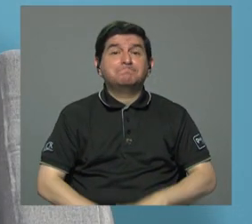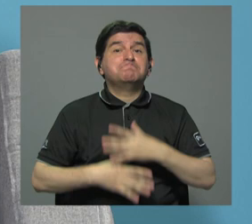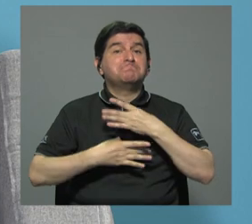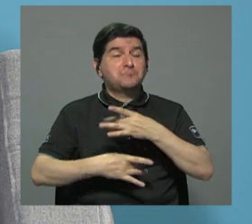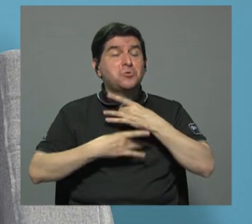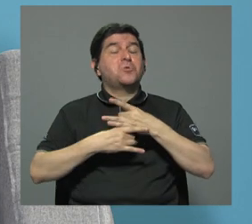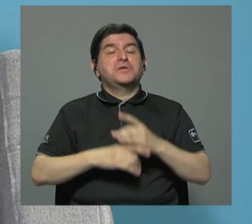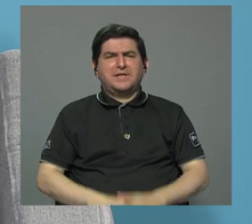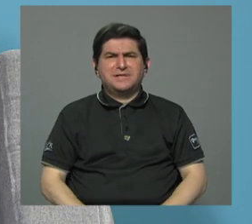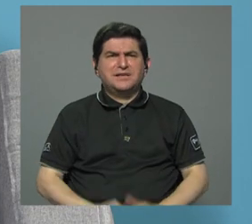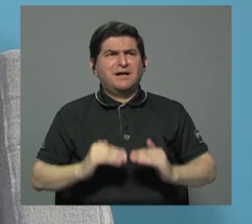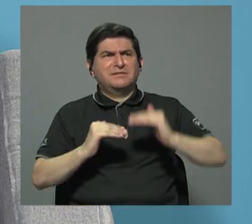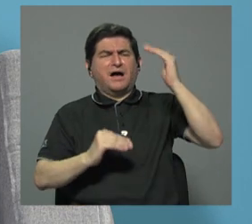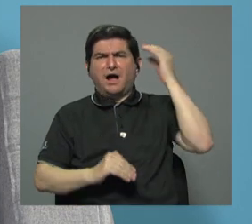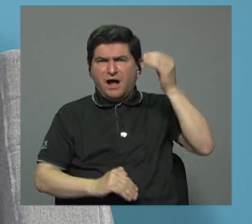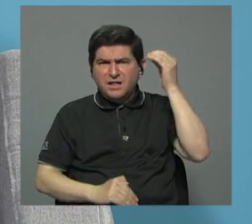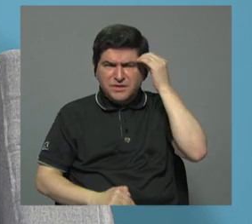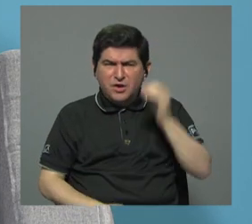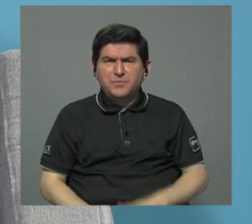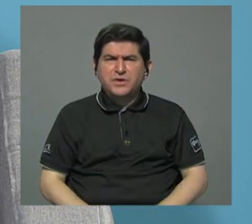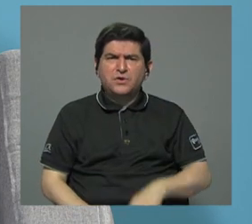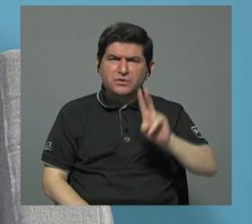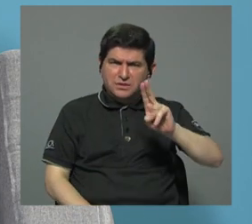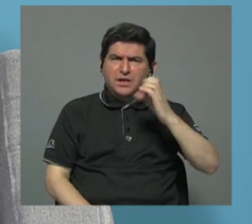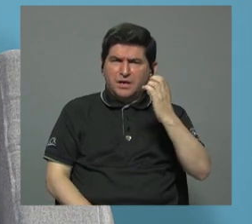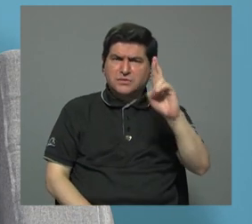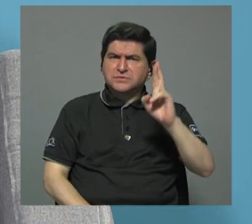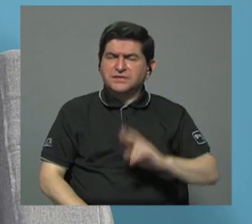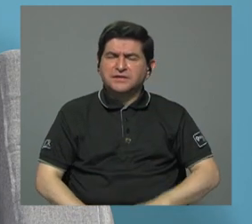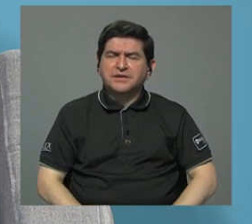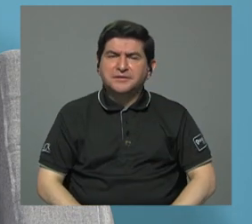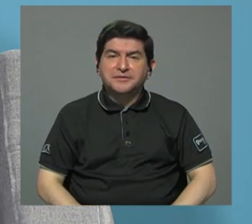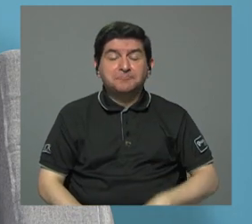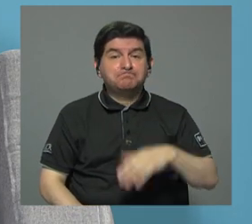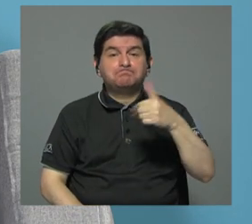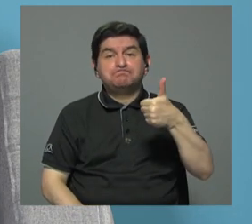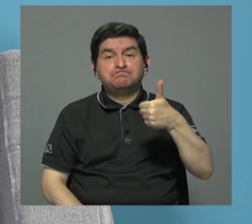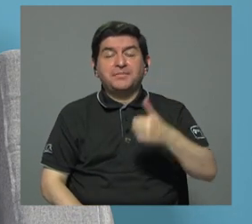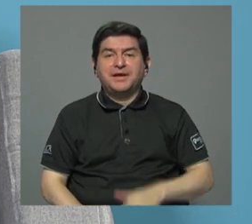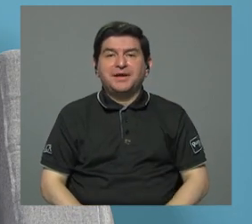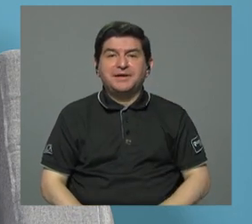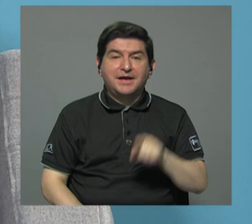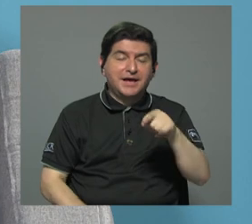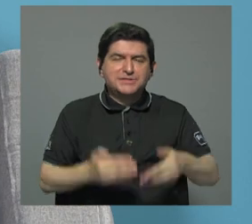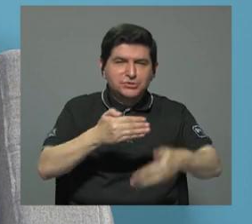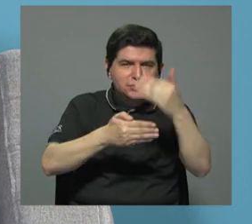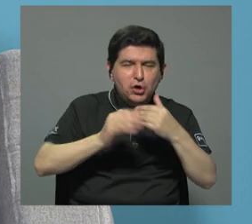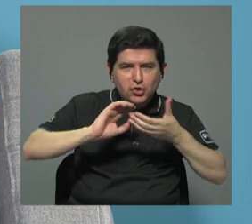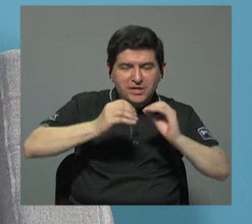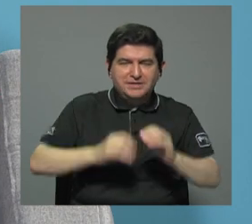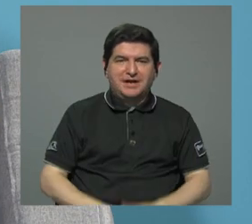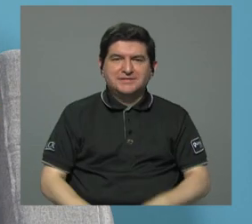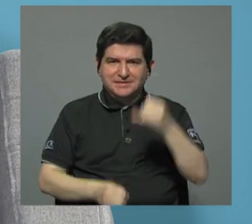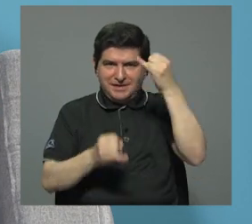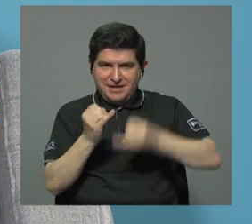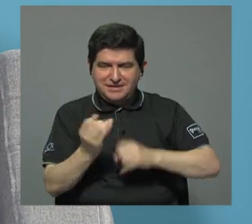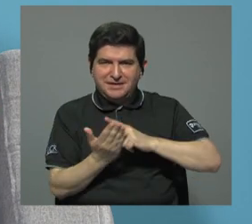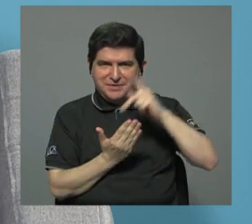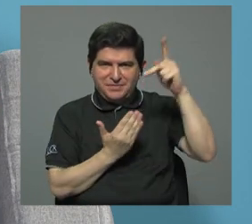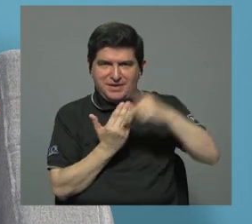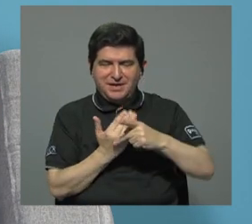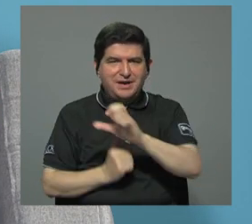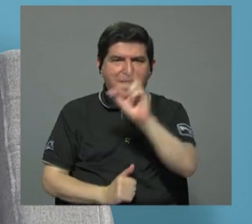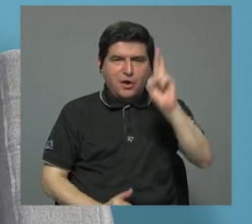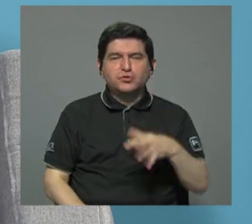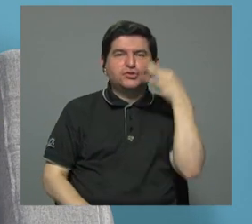Interesantes datos. Muy alta la opinión sobre la Universidad de Costa Rica. Bueno, y esto fue Detrás del Dato y hasta aquí llegamos con Costa